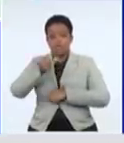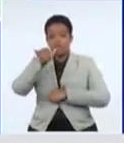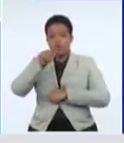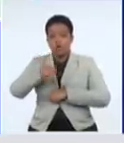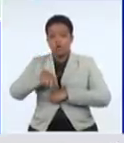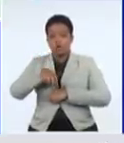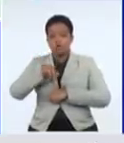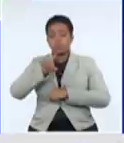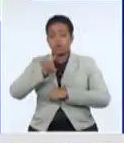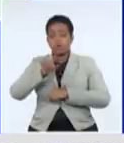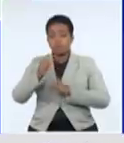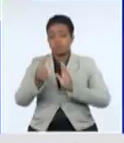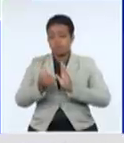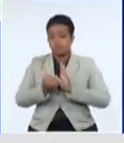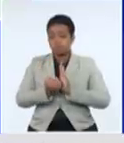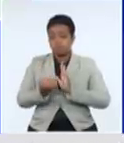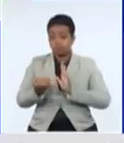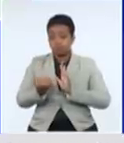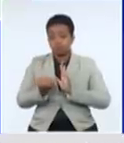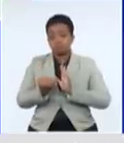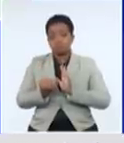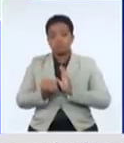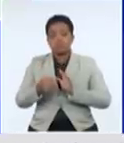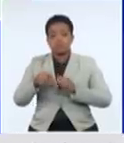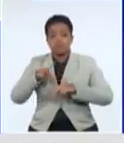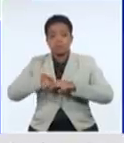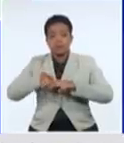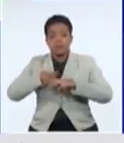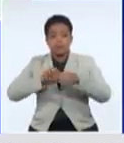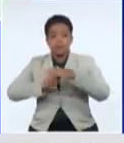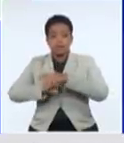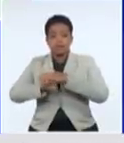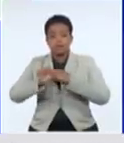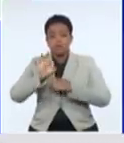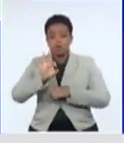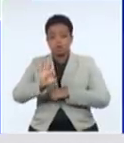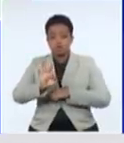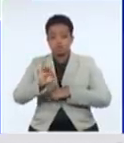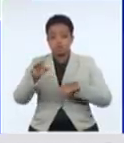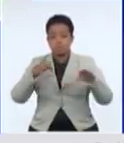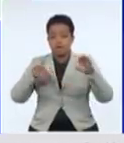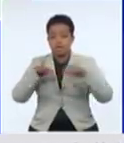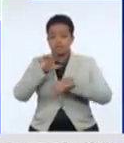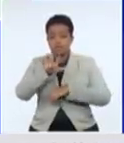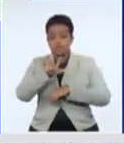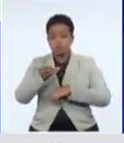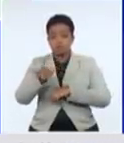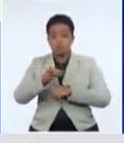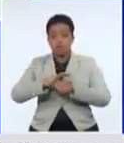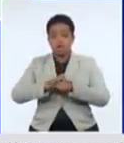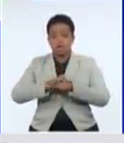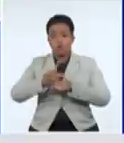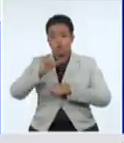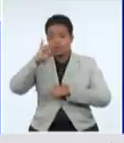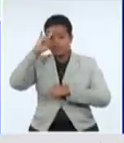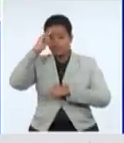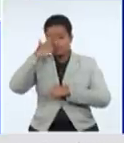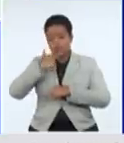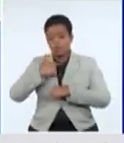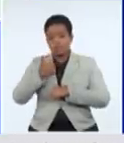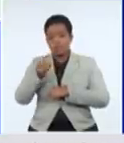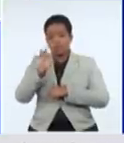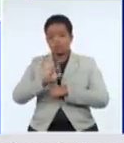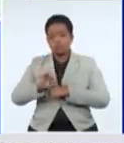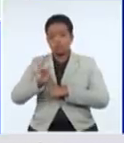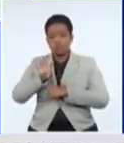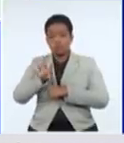Habana del Este 8, Playa 5, al igual que Arroyo Naranjo y La Lisa, 10 de octubre 4, al igual que Guanabacoa y Centro Habana,